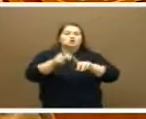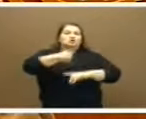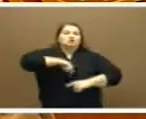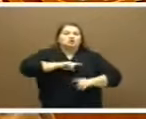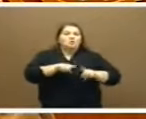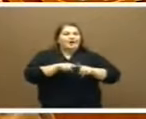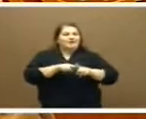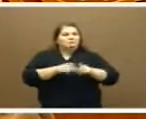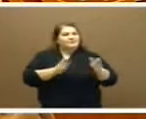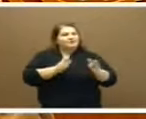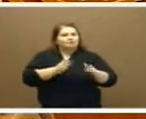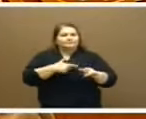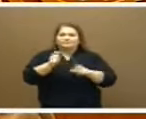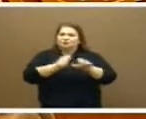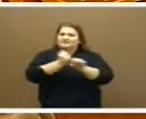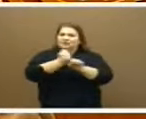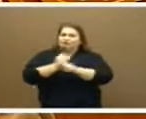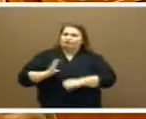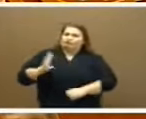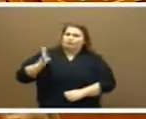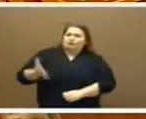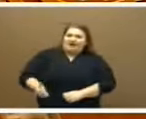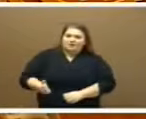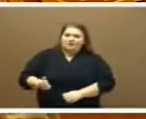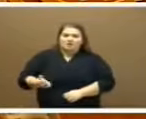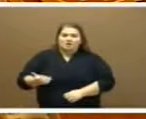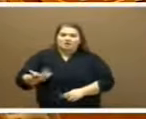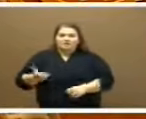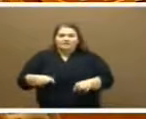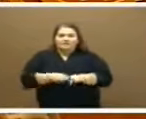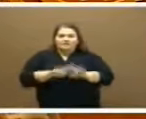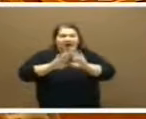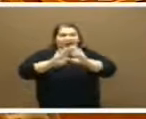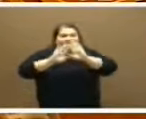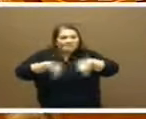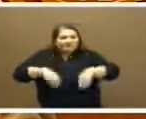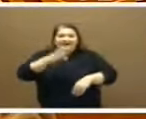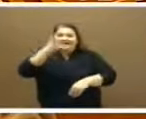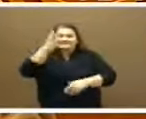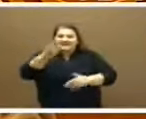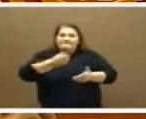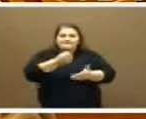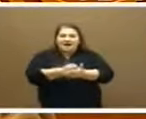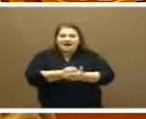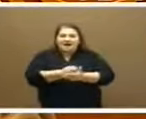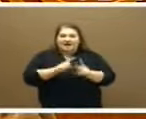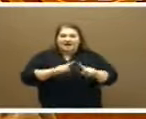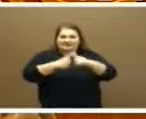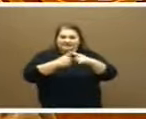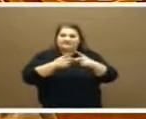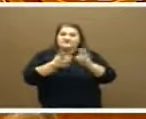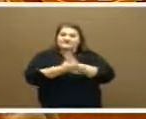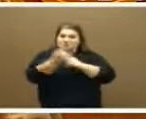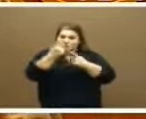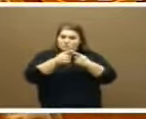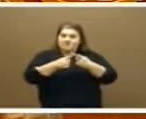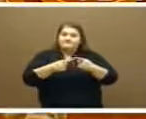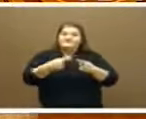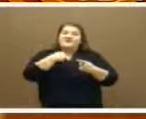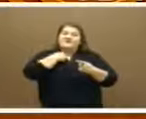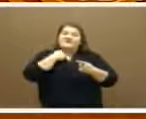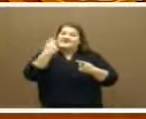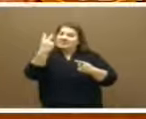el trabajador, el funcionario, el laboral, tendrá que percibir al final 3 pagas extras. Es decir, aquella que perdió más las